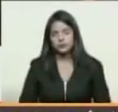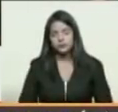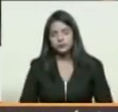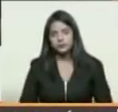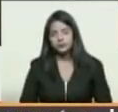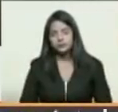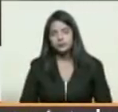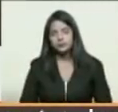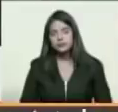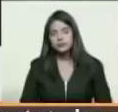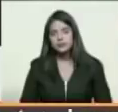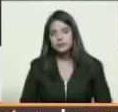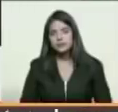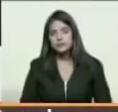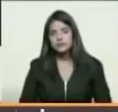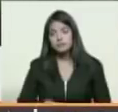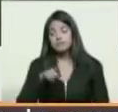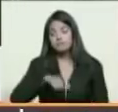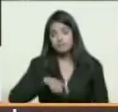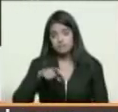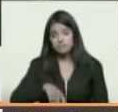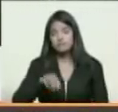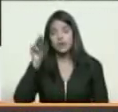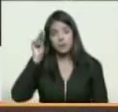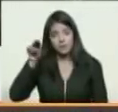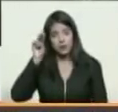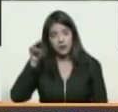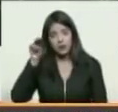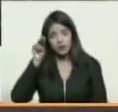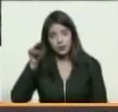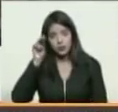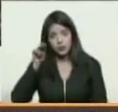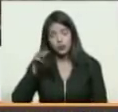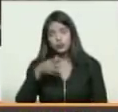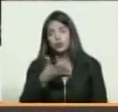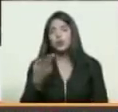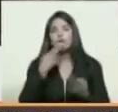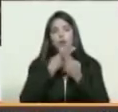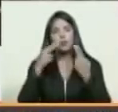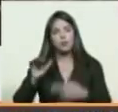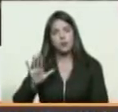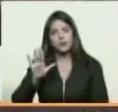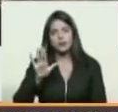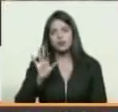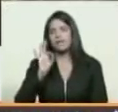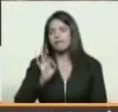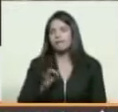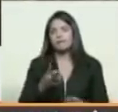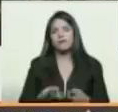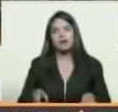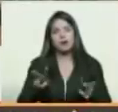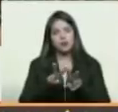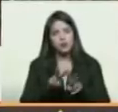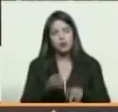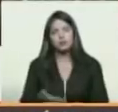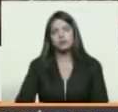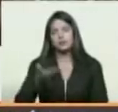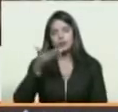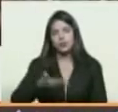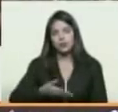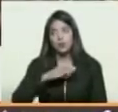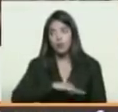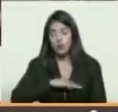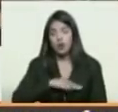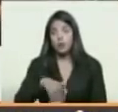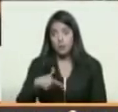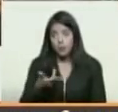Es por eso que se necesitan maestros y maestras comprometidos con valores éticos y morales,